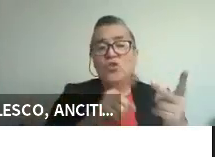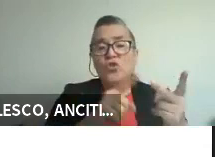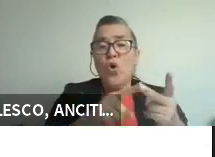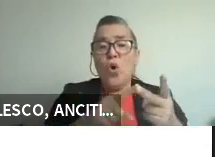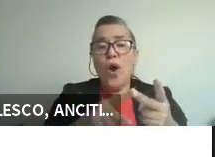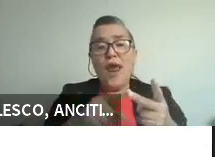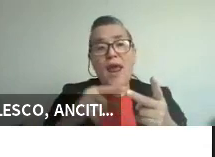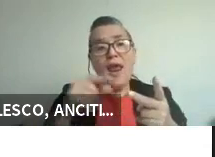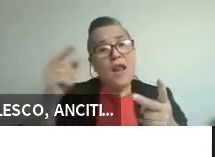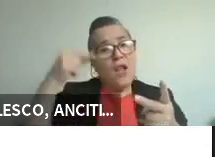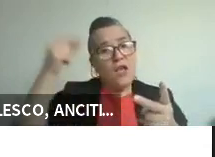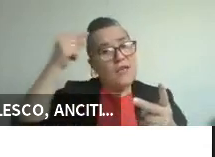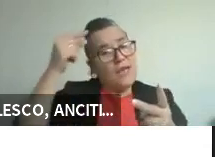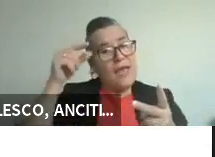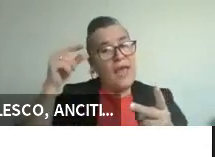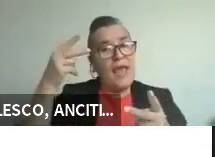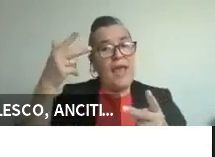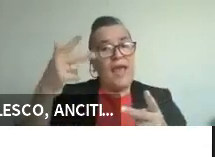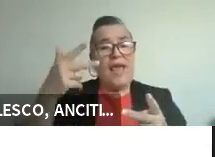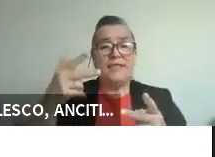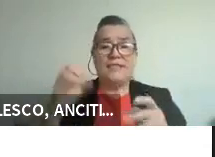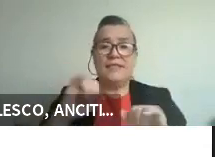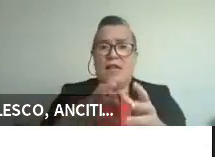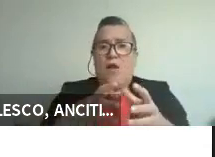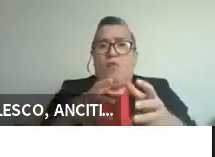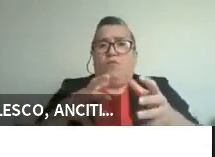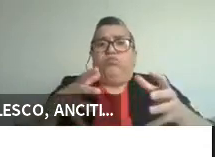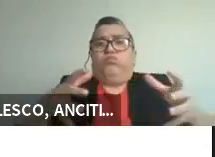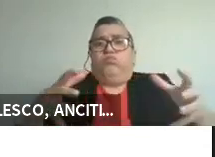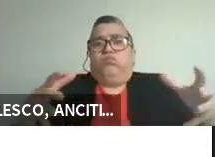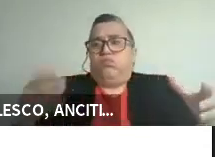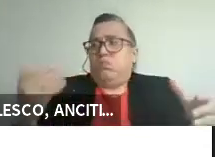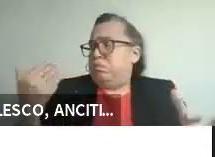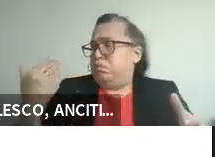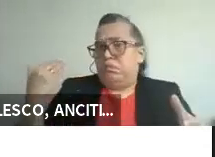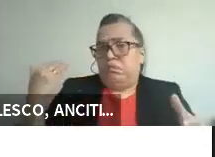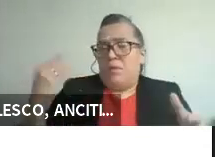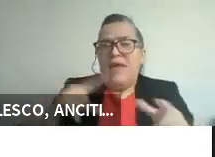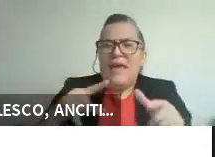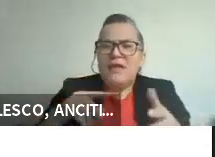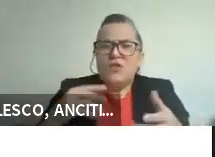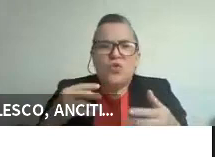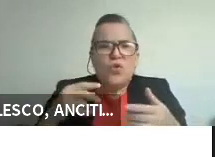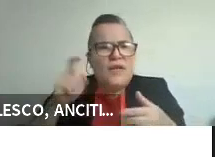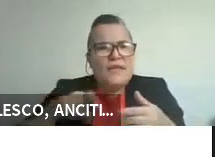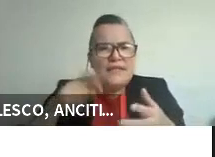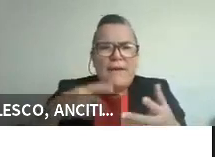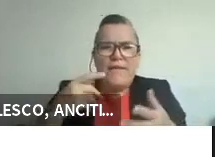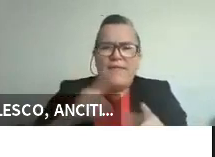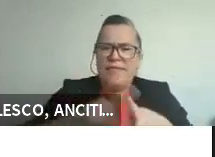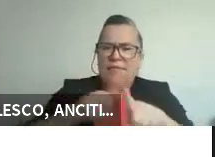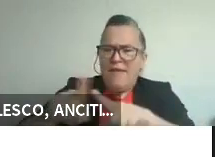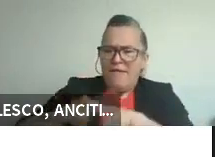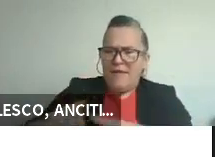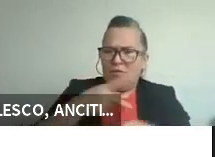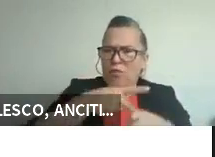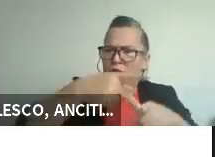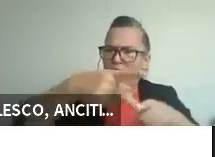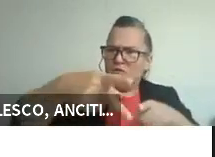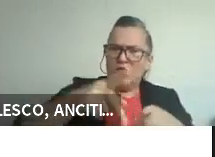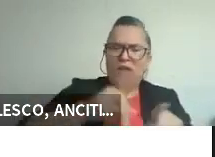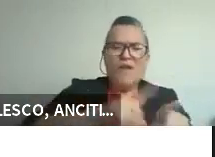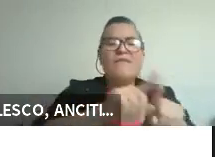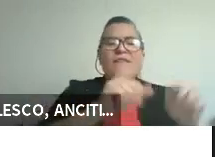costarricense sin precedentes y eso exigía contingentes amplios y diversos de profesionales en diferentes